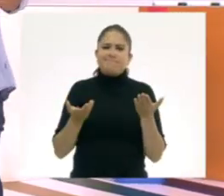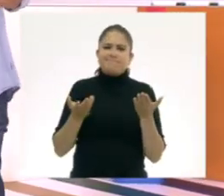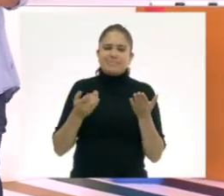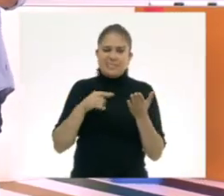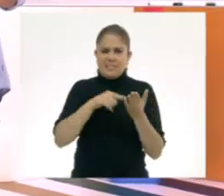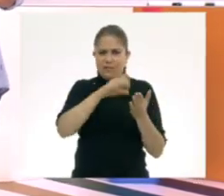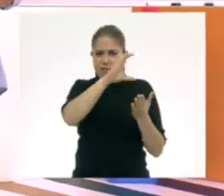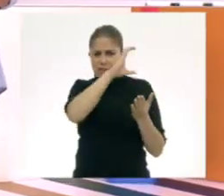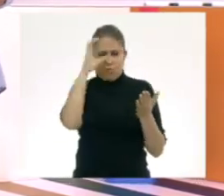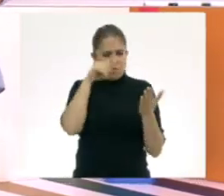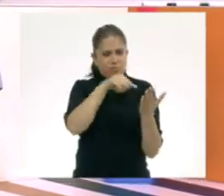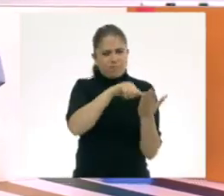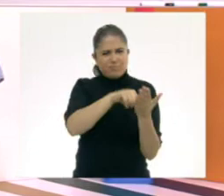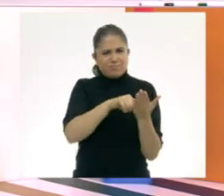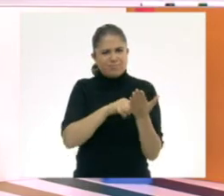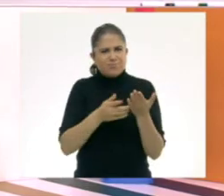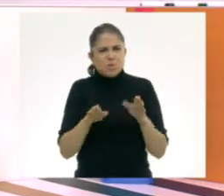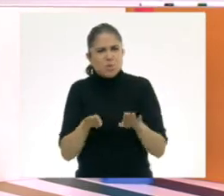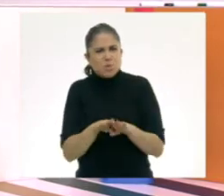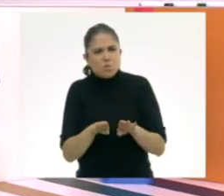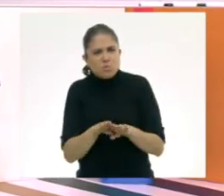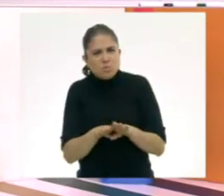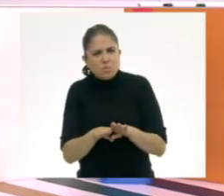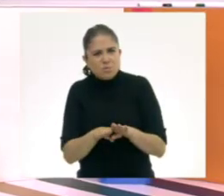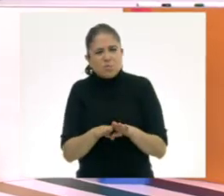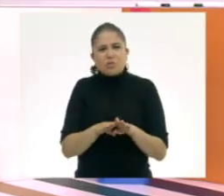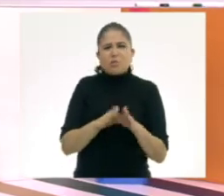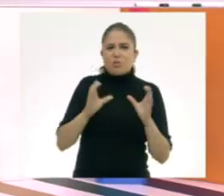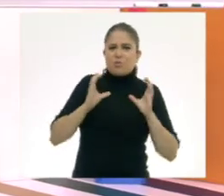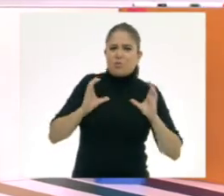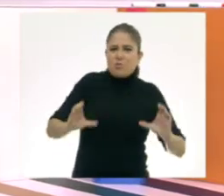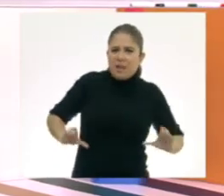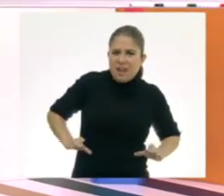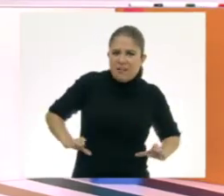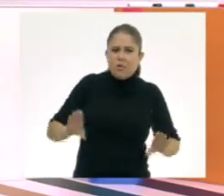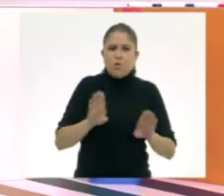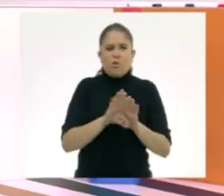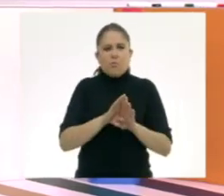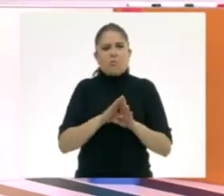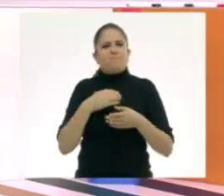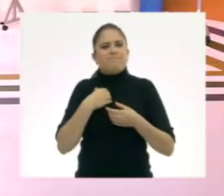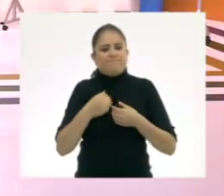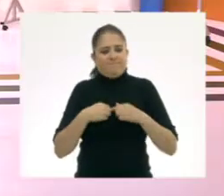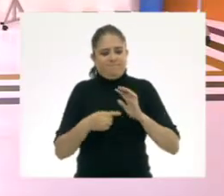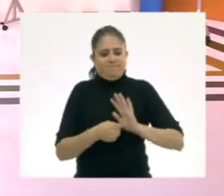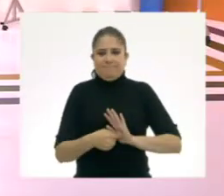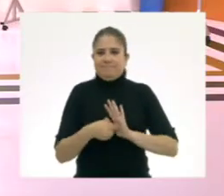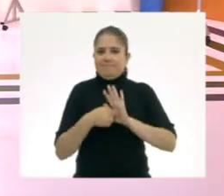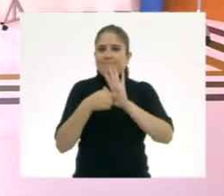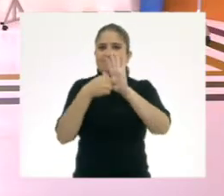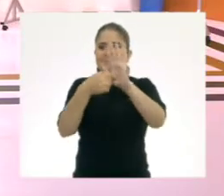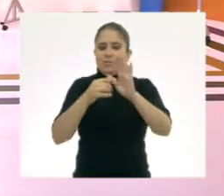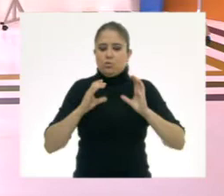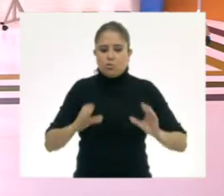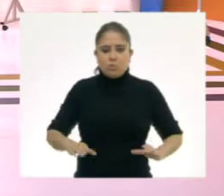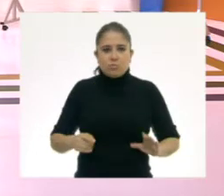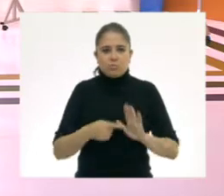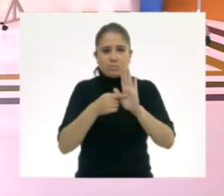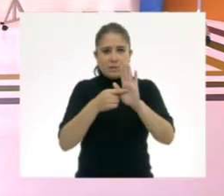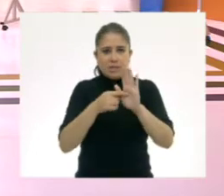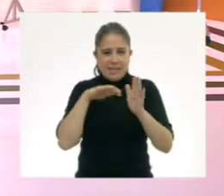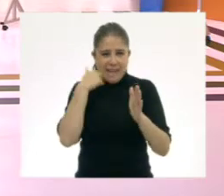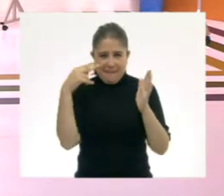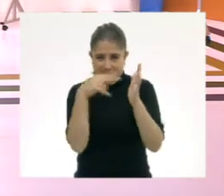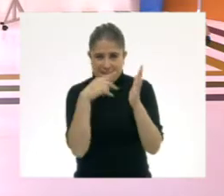esta foto, no sé cómo nuestro cuerpo, cómo llega a expresar, pero no sé si la quiere